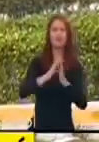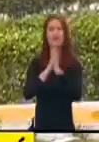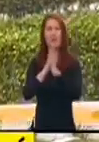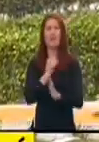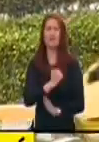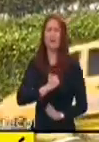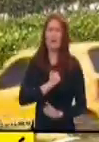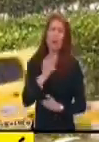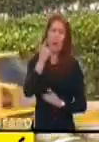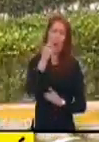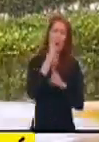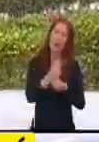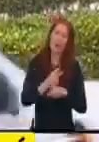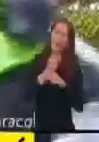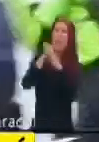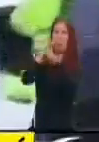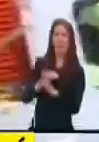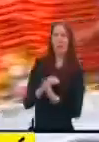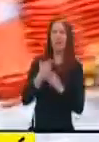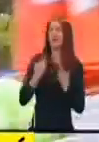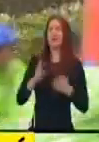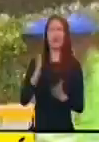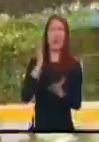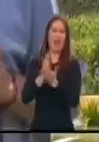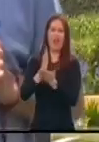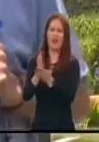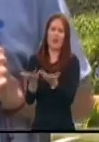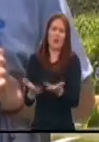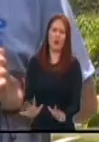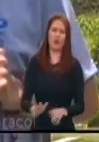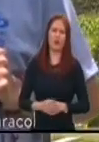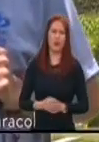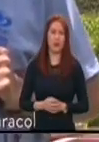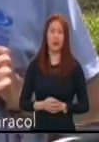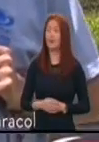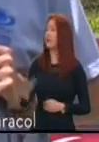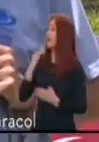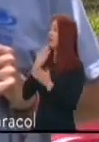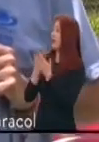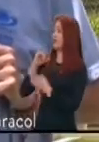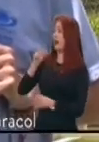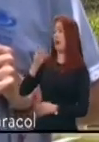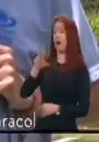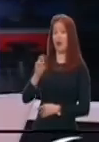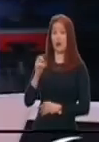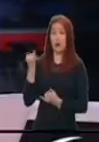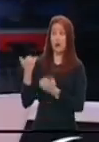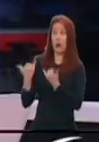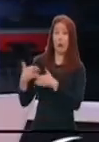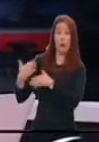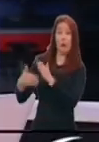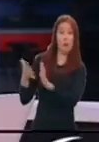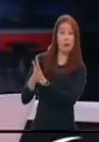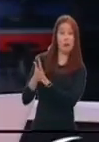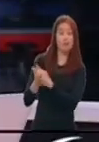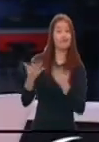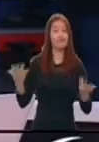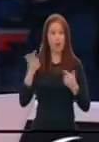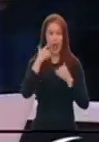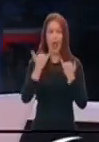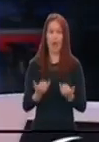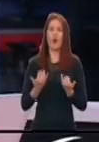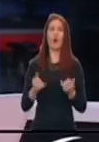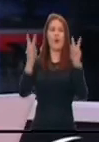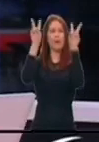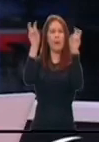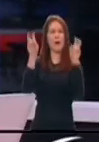seguridad para evitar al máximo este tipo de situaciones. Jairo, gracias. Una noticia en desarrollo. Entre tanto, estos son los titulares